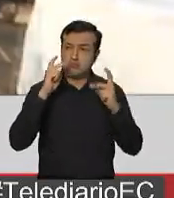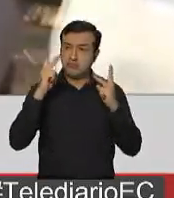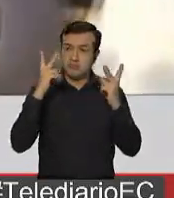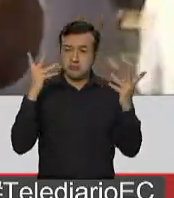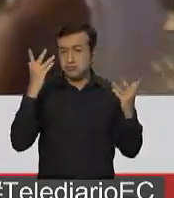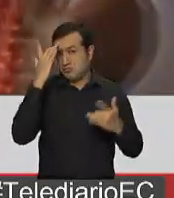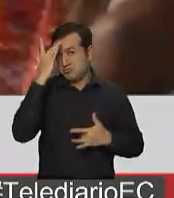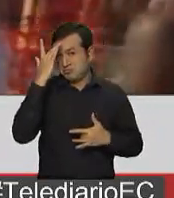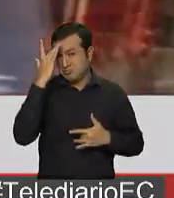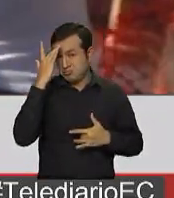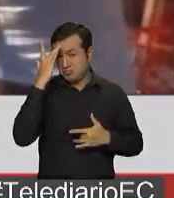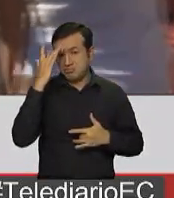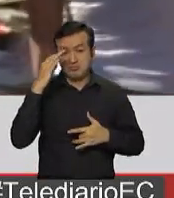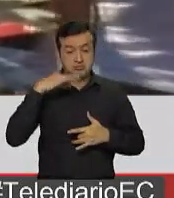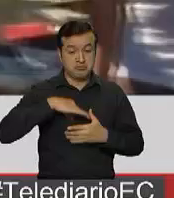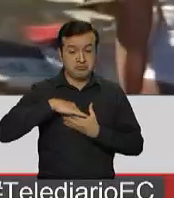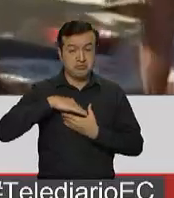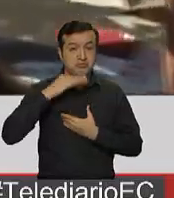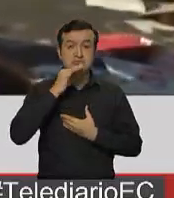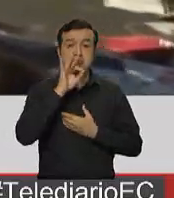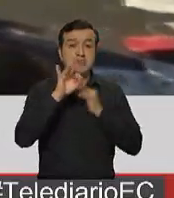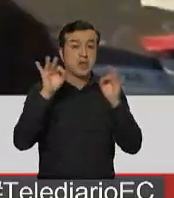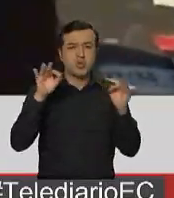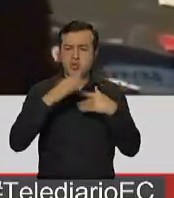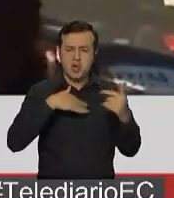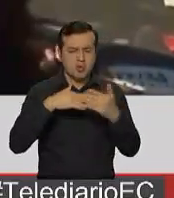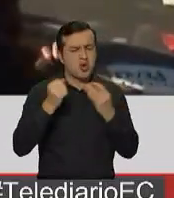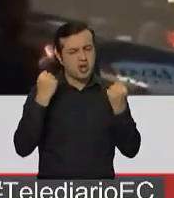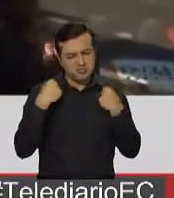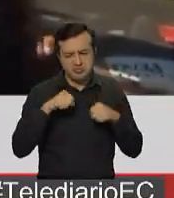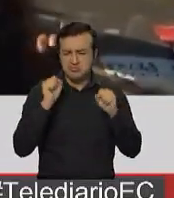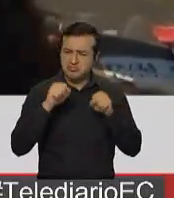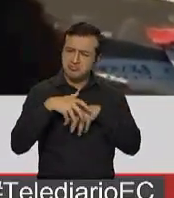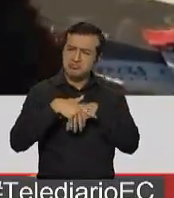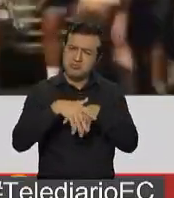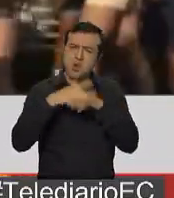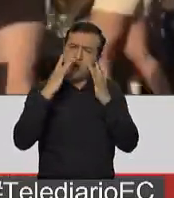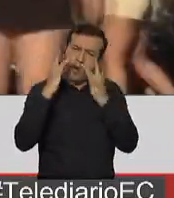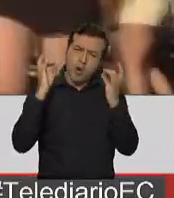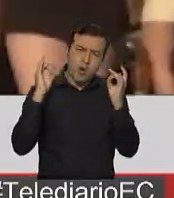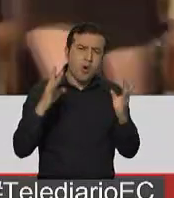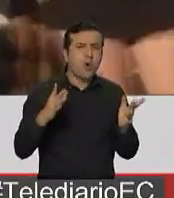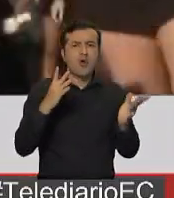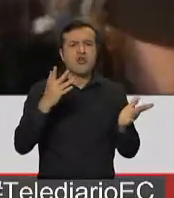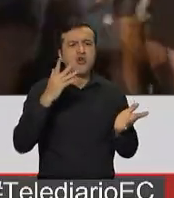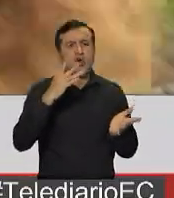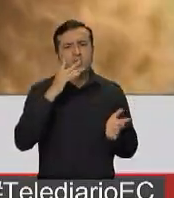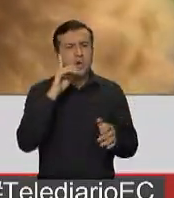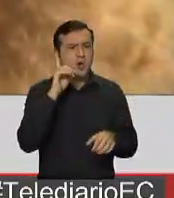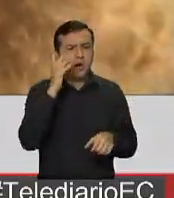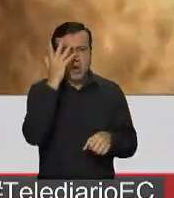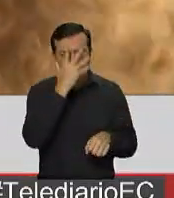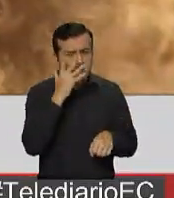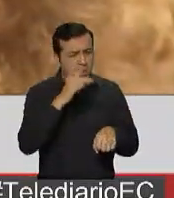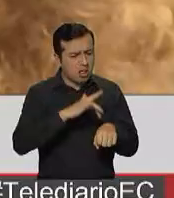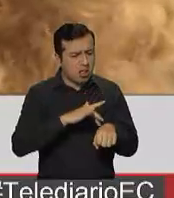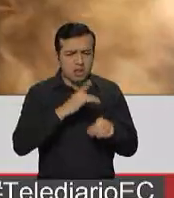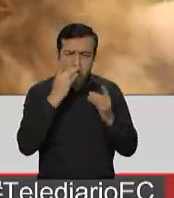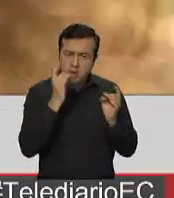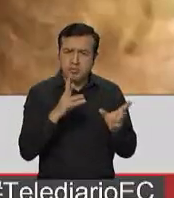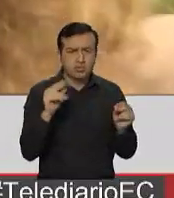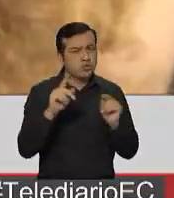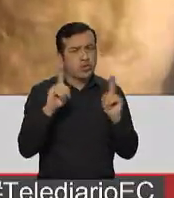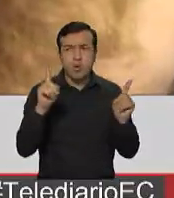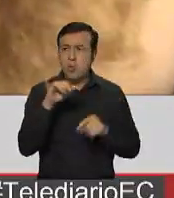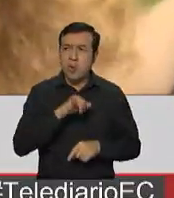del coronavirus para manifestarse contra las desigualdades sociales, el racismo y la brutalidad policial. Somos una